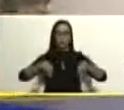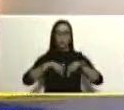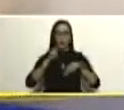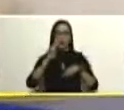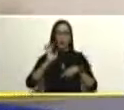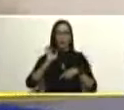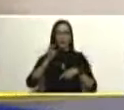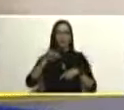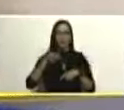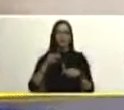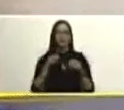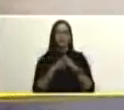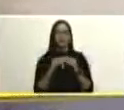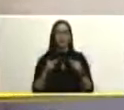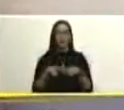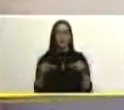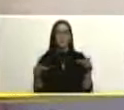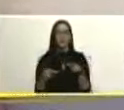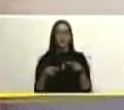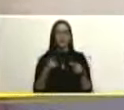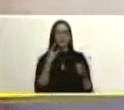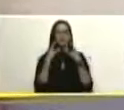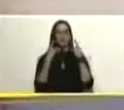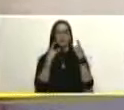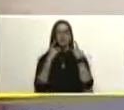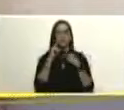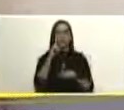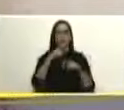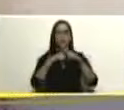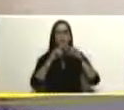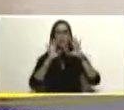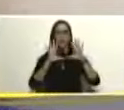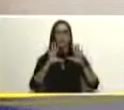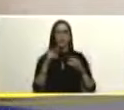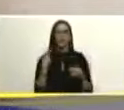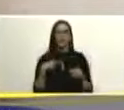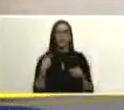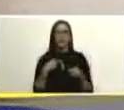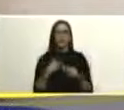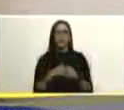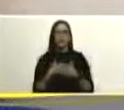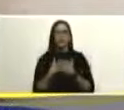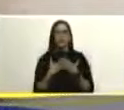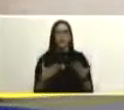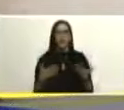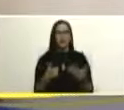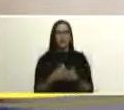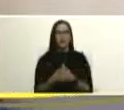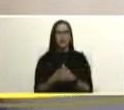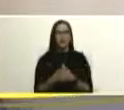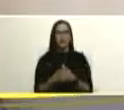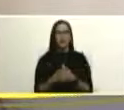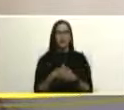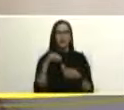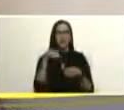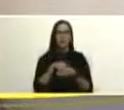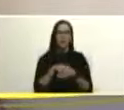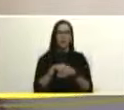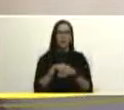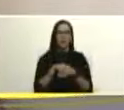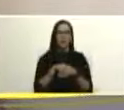todo el rodeo está activo con su 1x10. Tenemos garantizado las votaciones